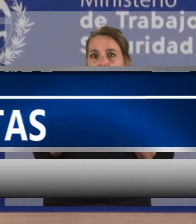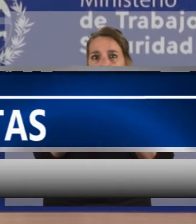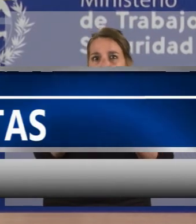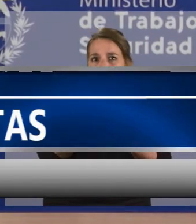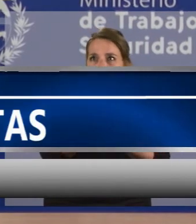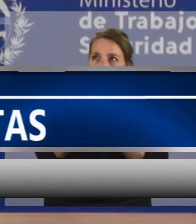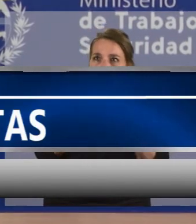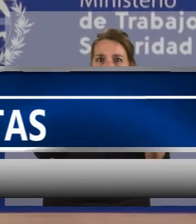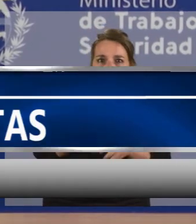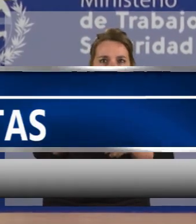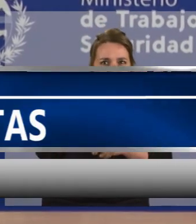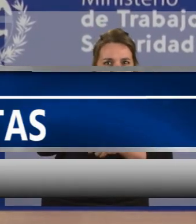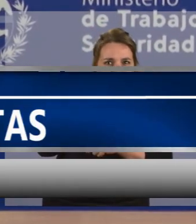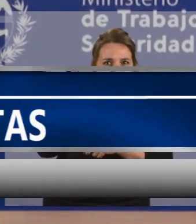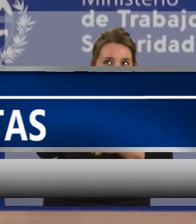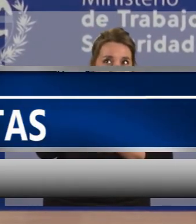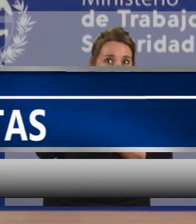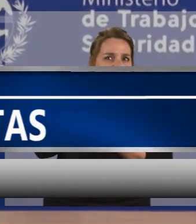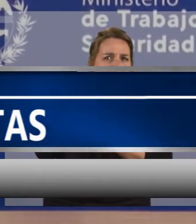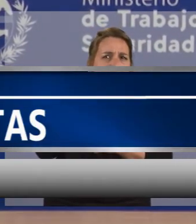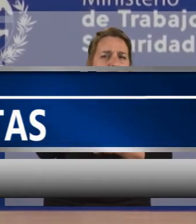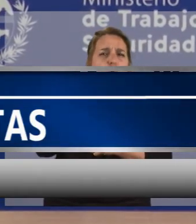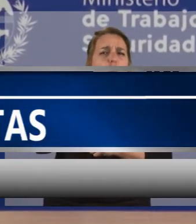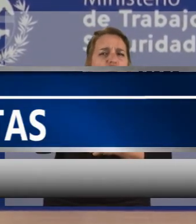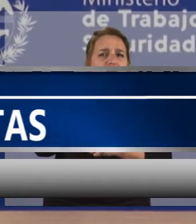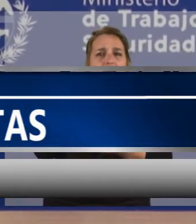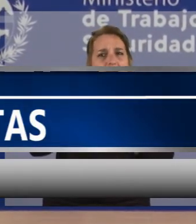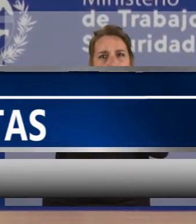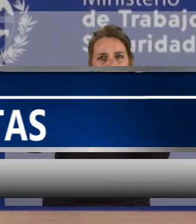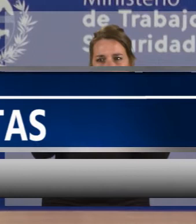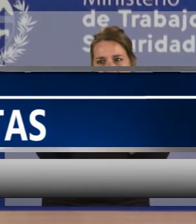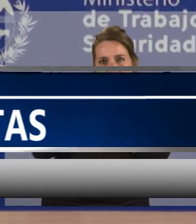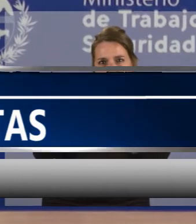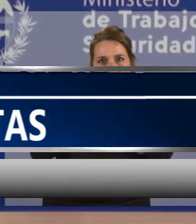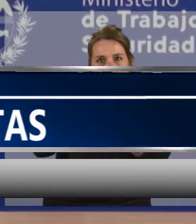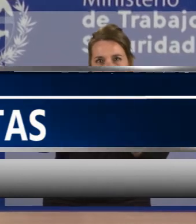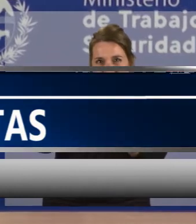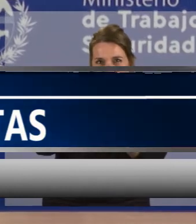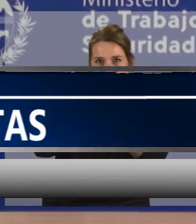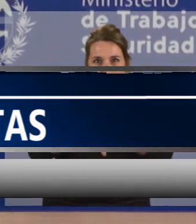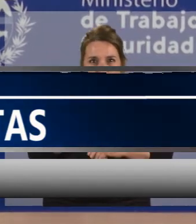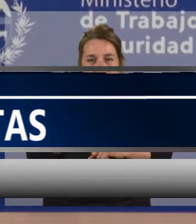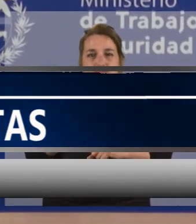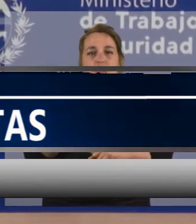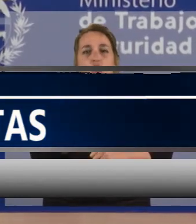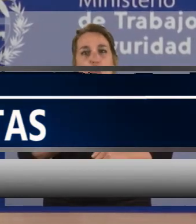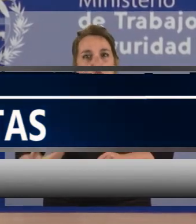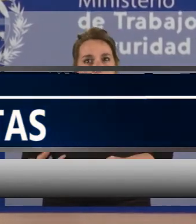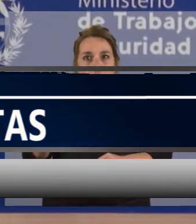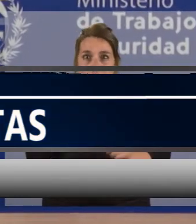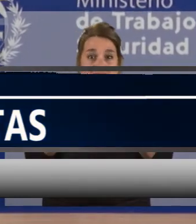que esos fondos además se componen del aporte de trabajadores,